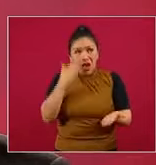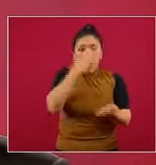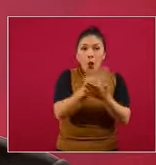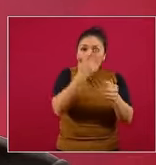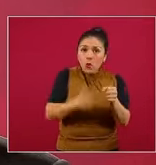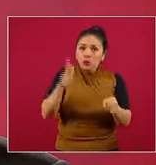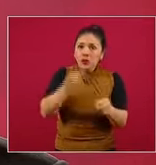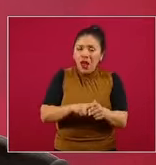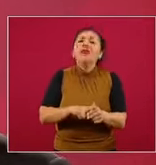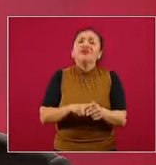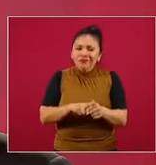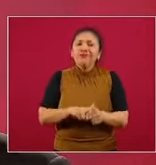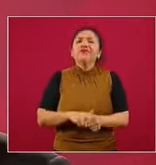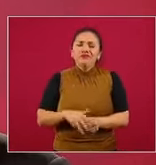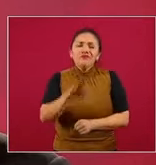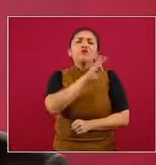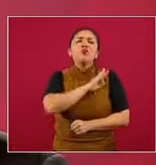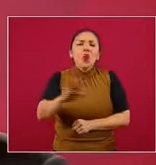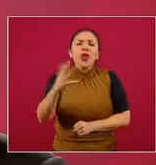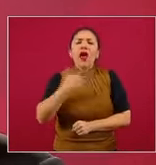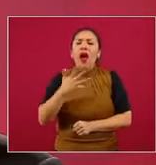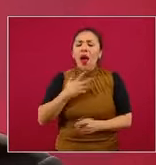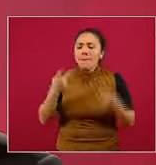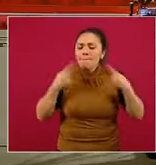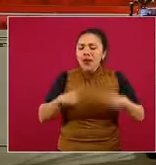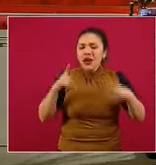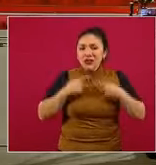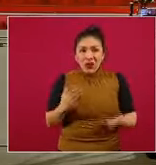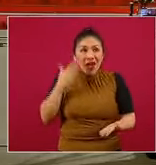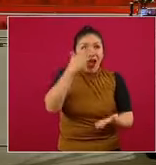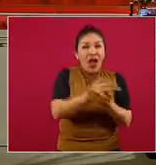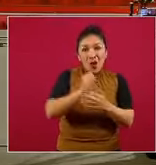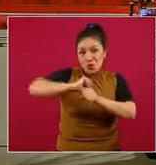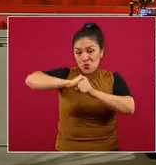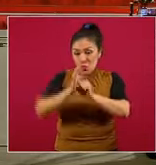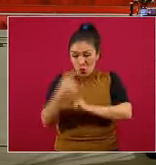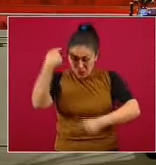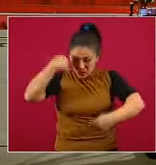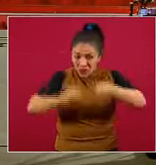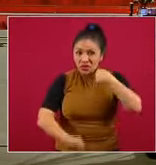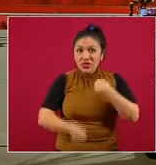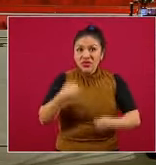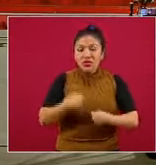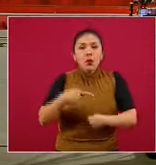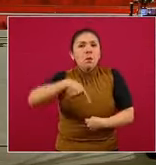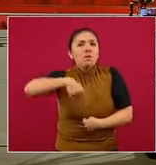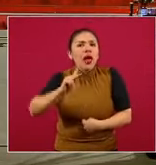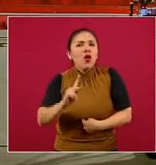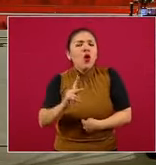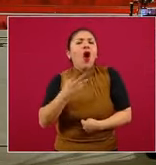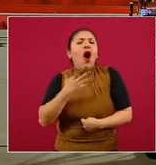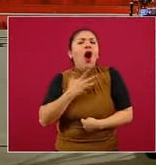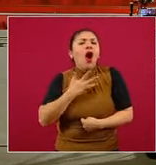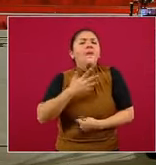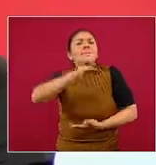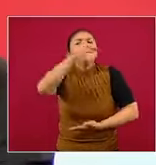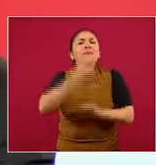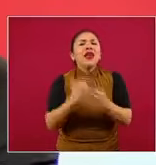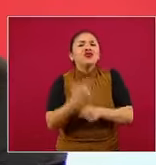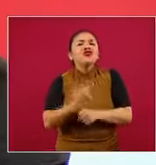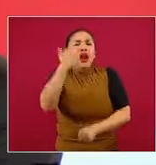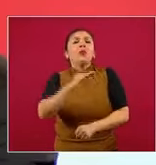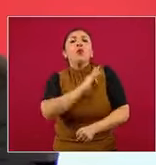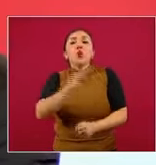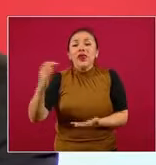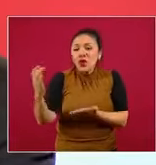hospitales, vamos a tener personas que llegan con COVID, pero todavía en una fase suficientemente